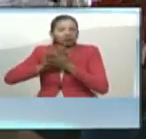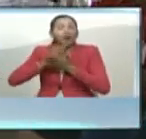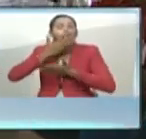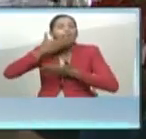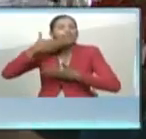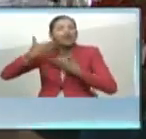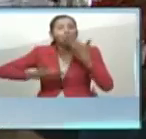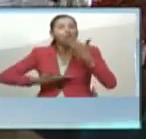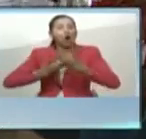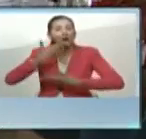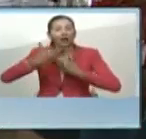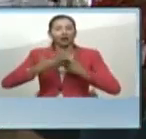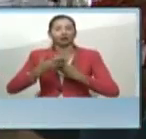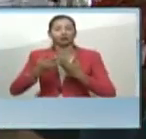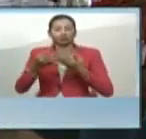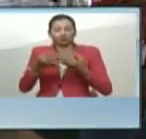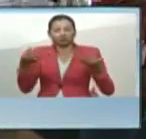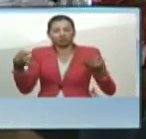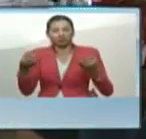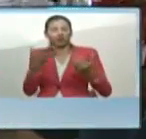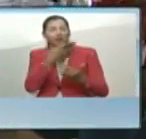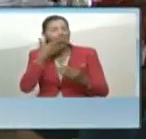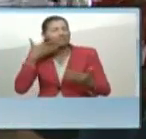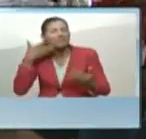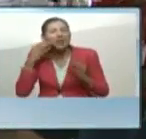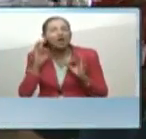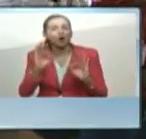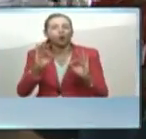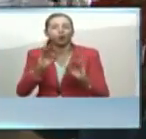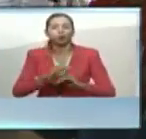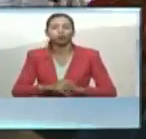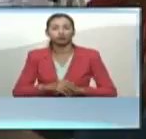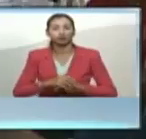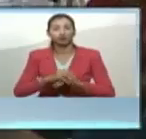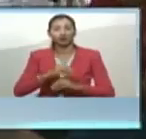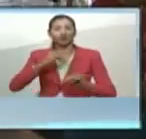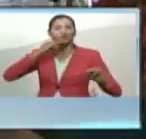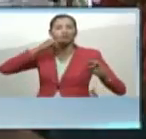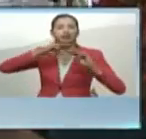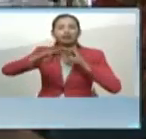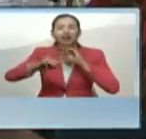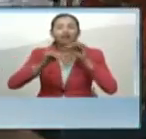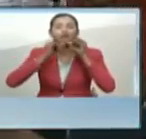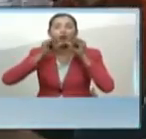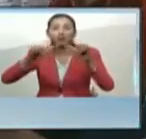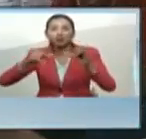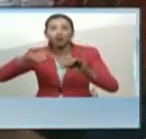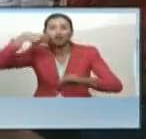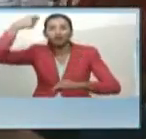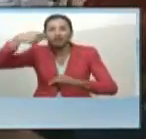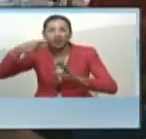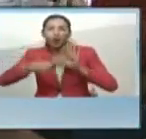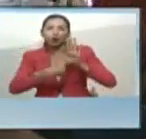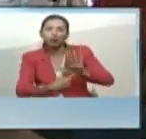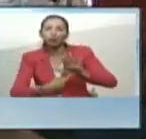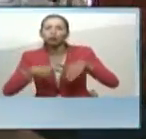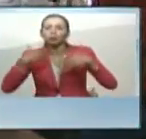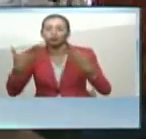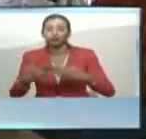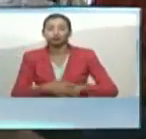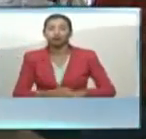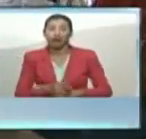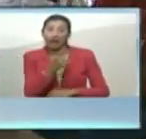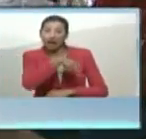mejorarlo, potenciarlo, elevarlo, la calidad del mensaje, de la imagen, del lenguaje. Ellos se lo dejan a